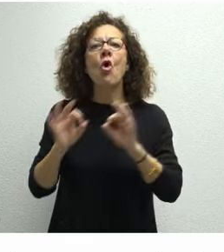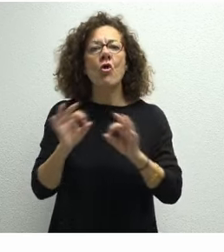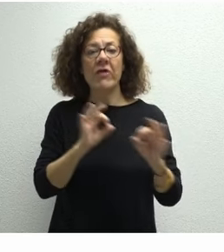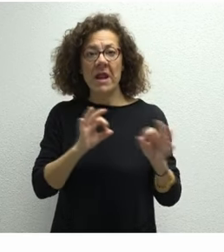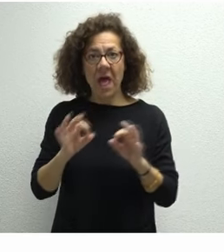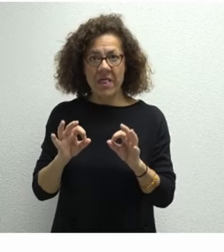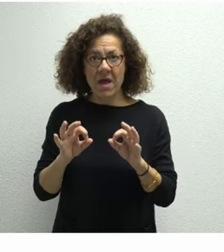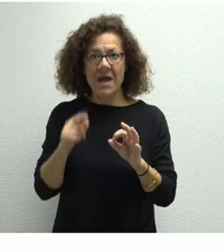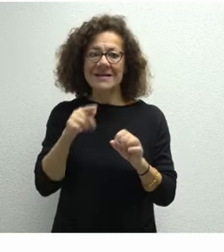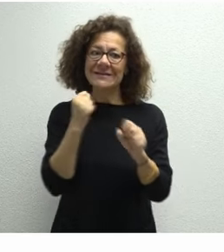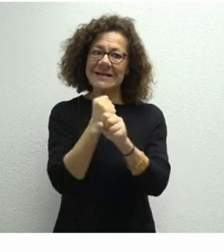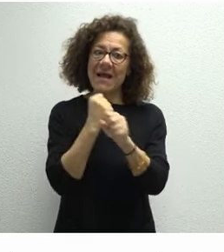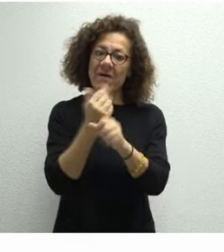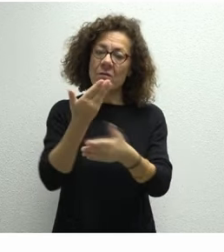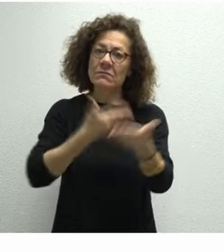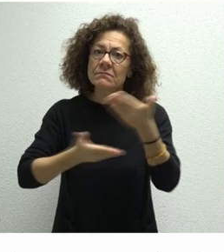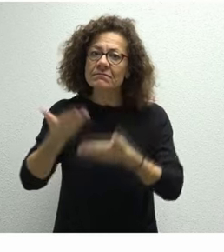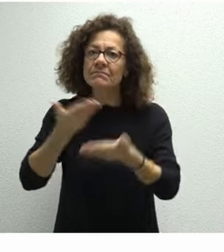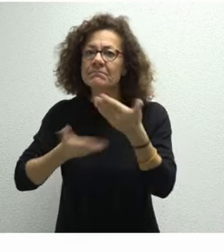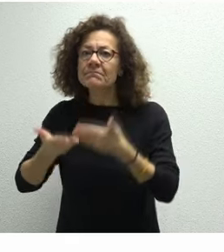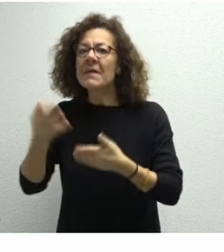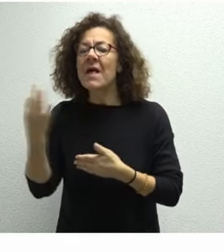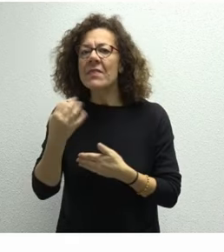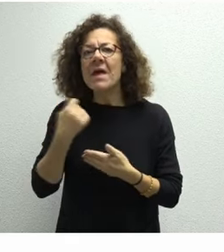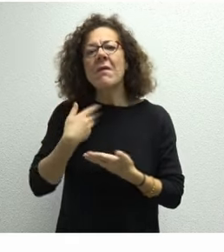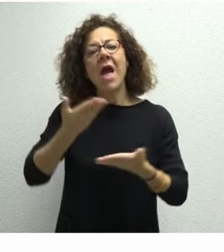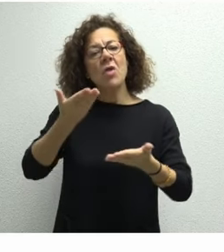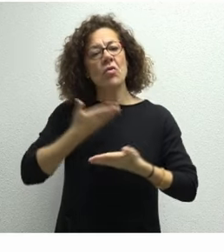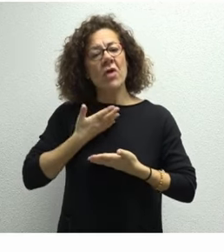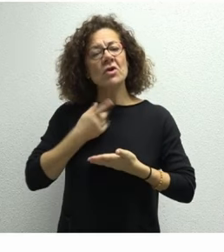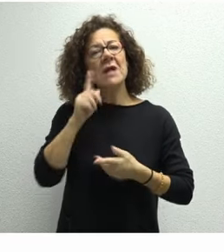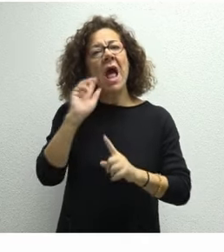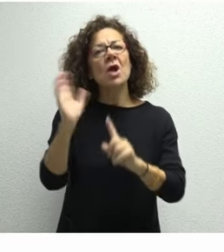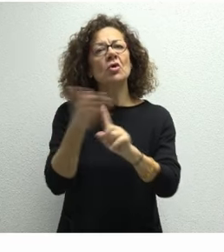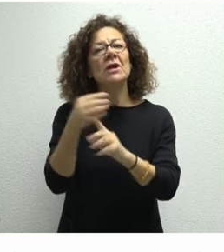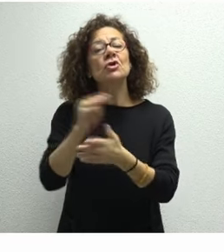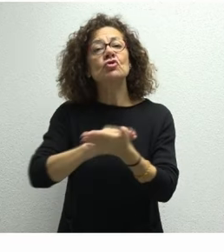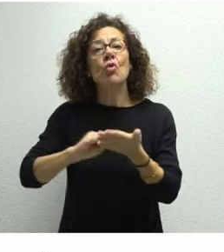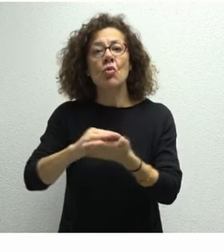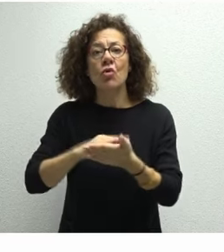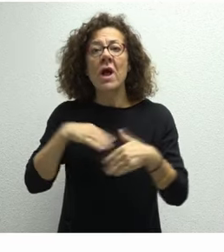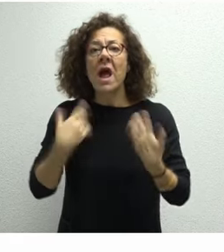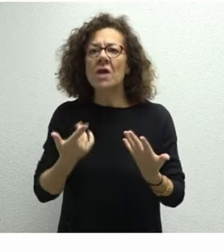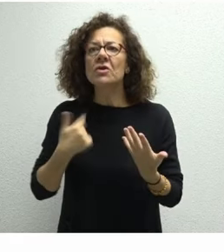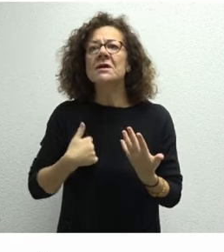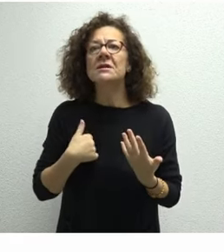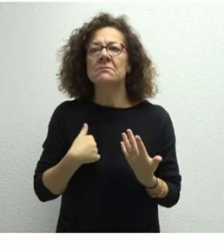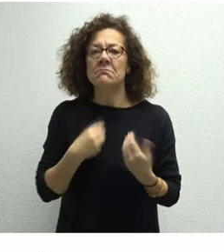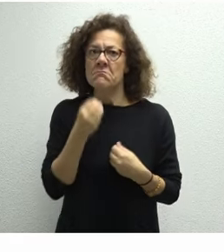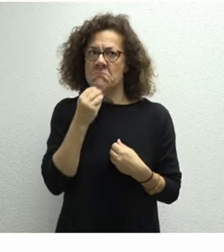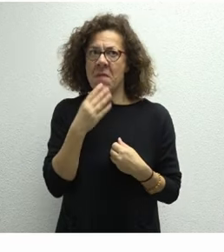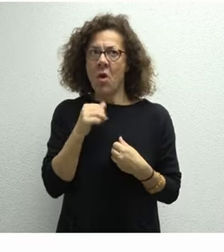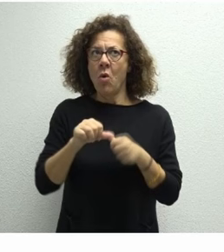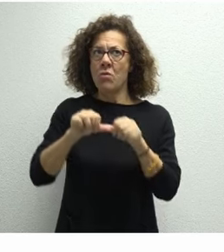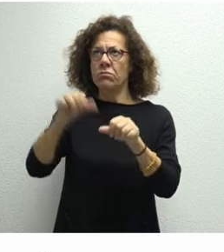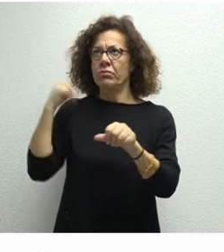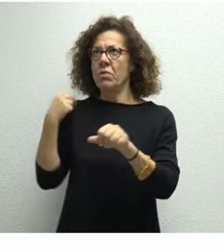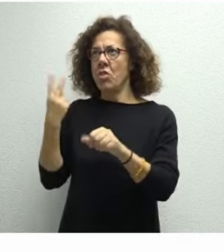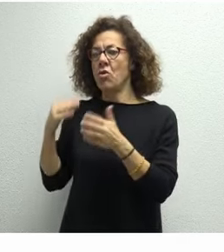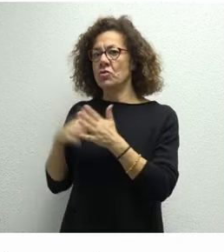tiene que ayudarnos a buscar esas soluciones por tanto yo creo que estamos mucho mejor que en el